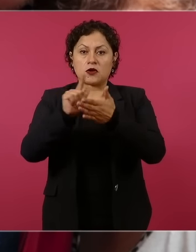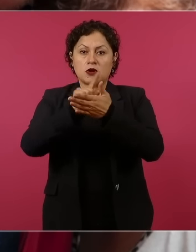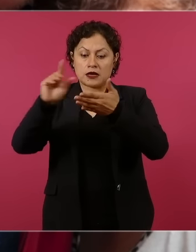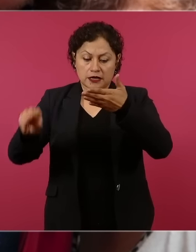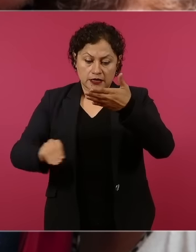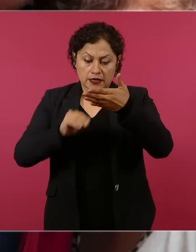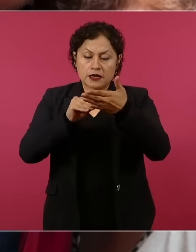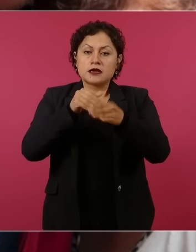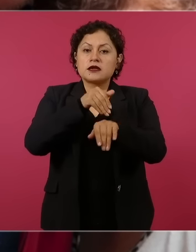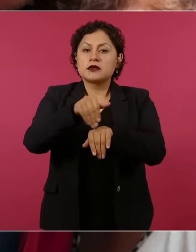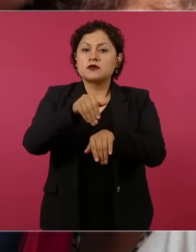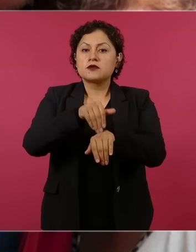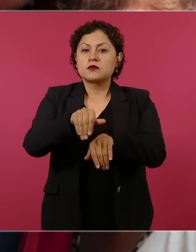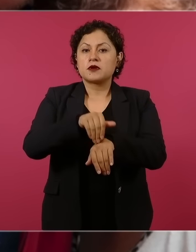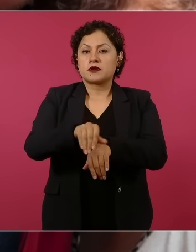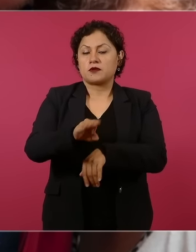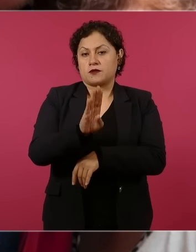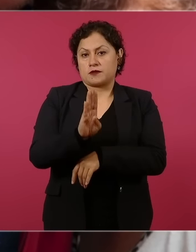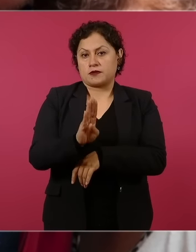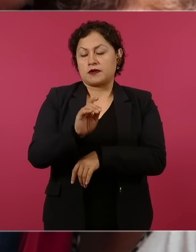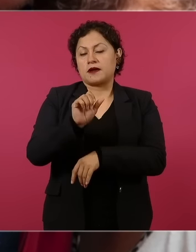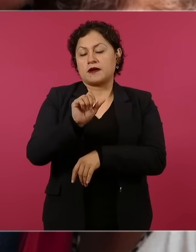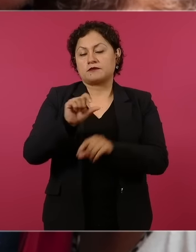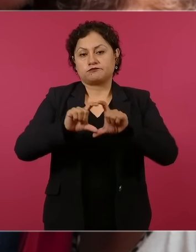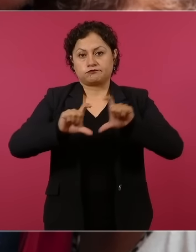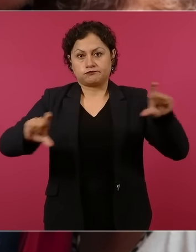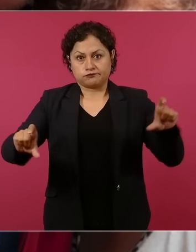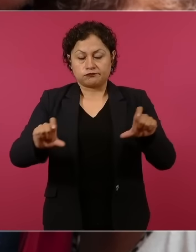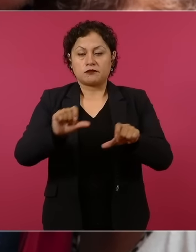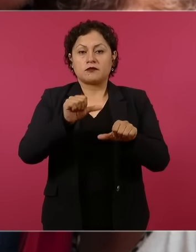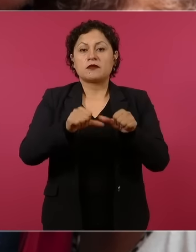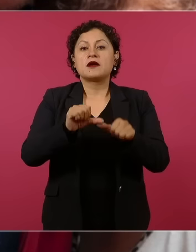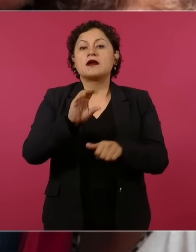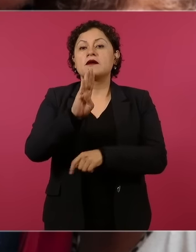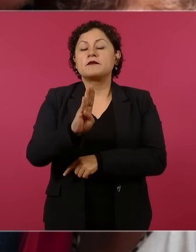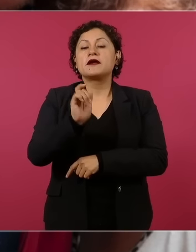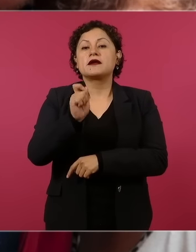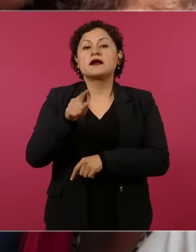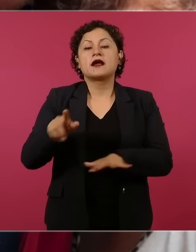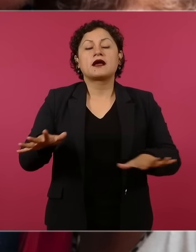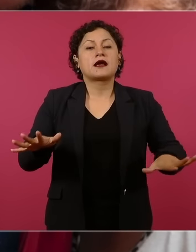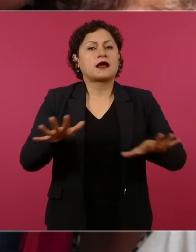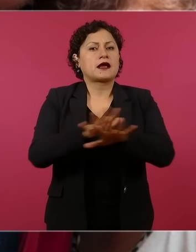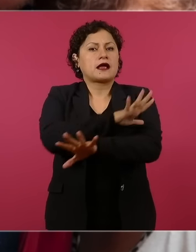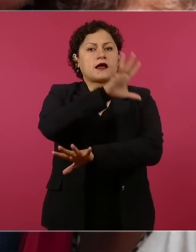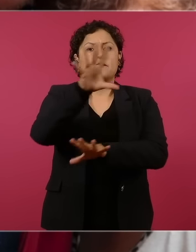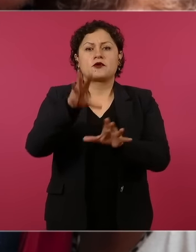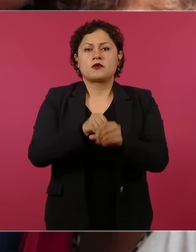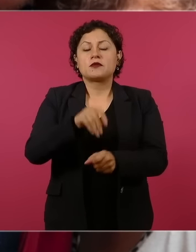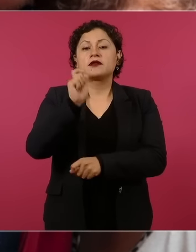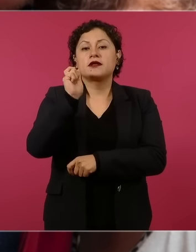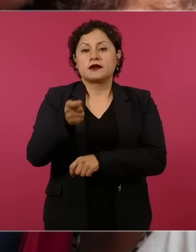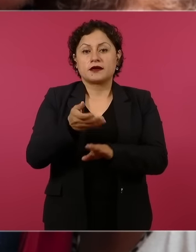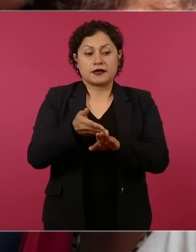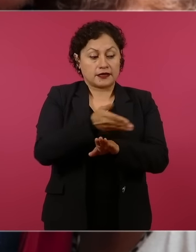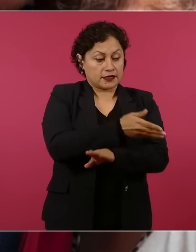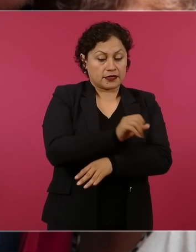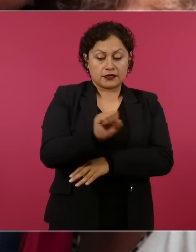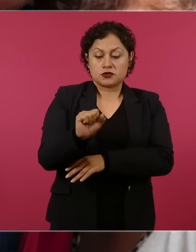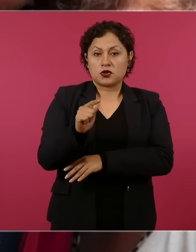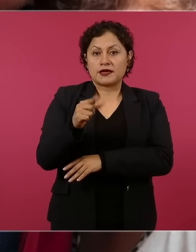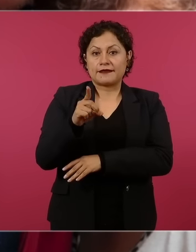trabajadores al servicio del Estado, cambió completamente de un sistema solidario a un sistema